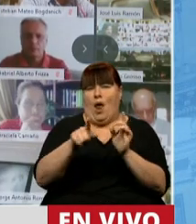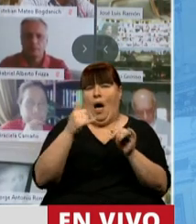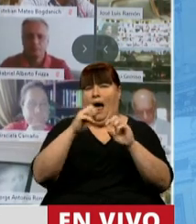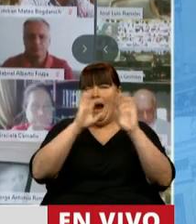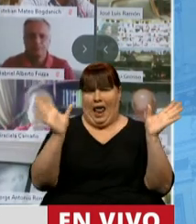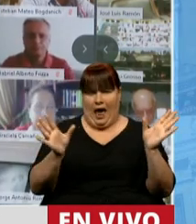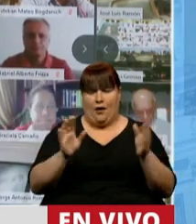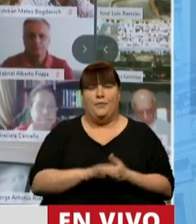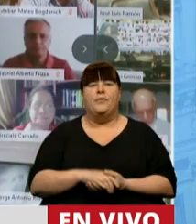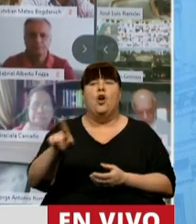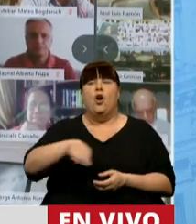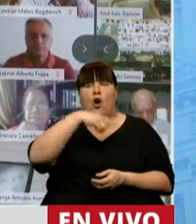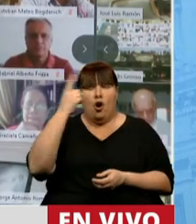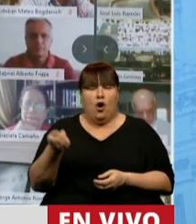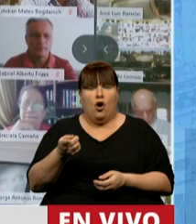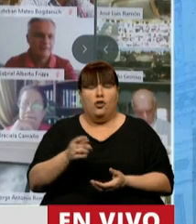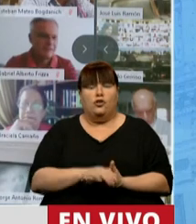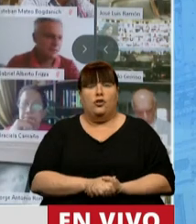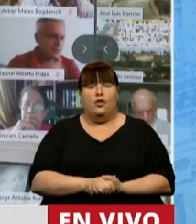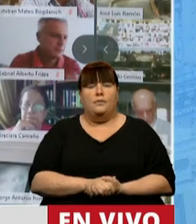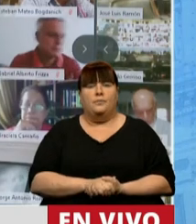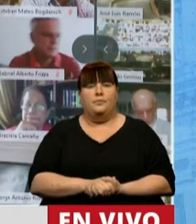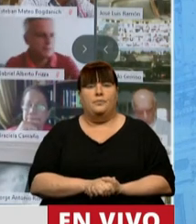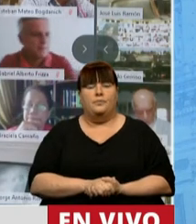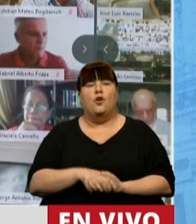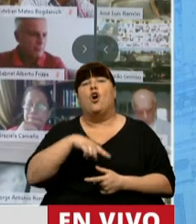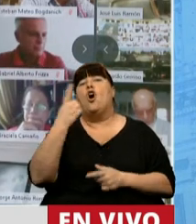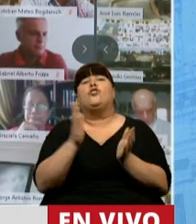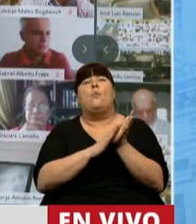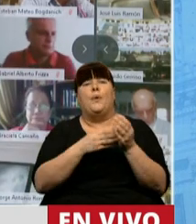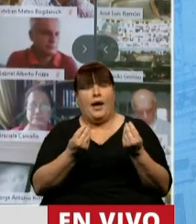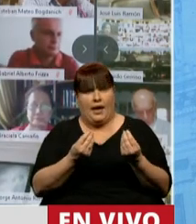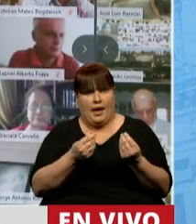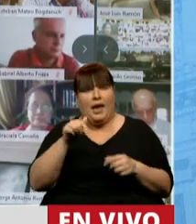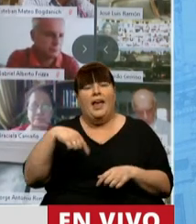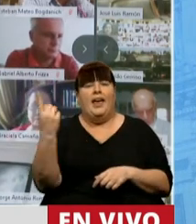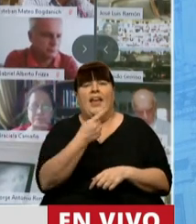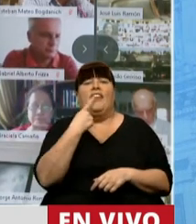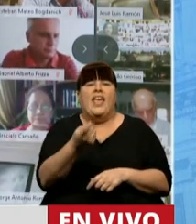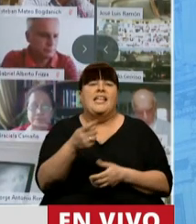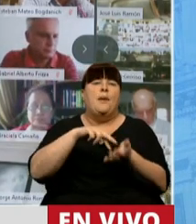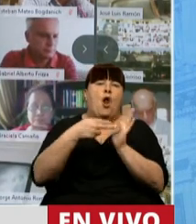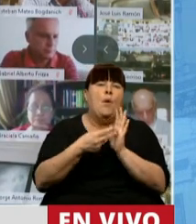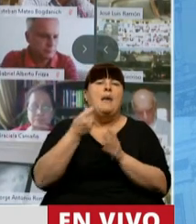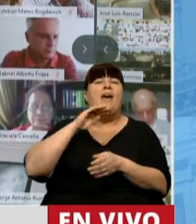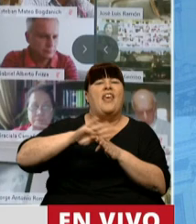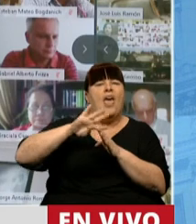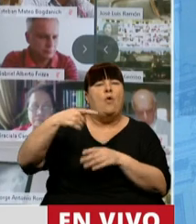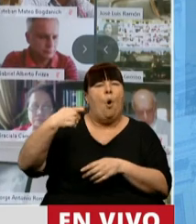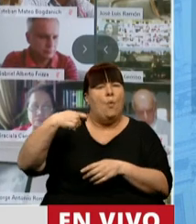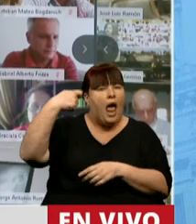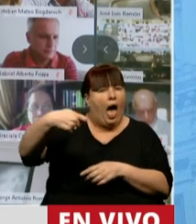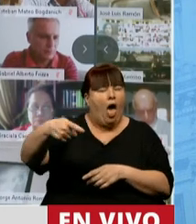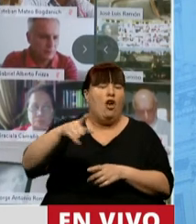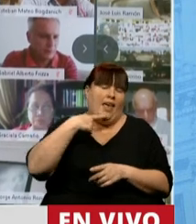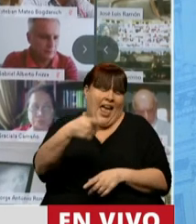no otra eh de las pruebas es que acá se dijo que el problema de la reparación histórica que de paso